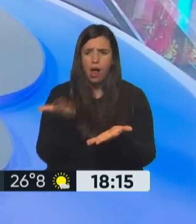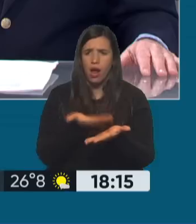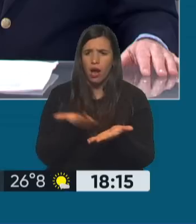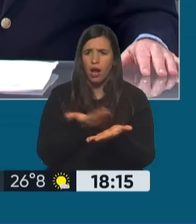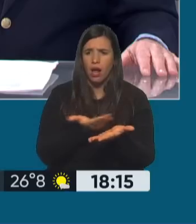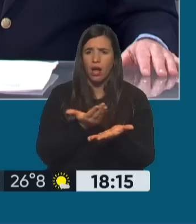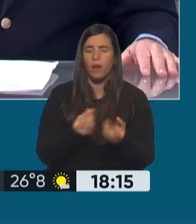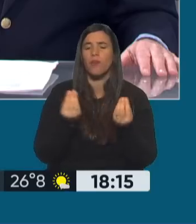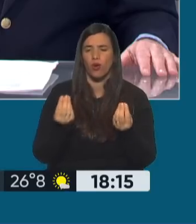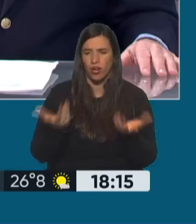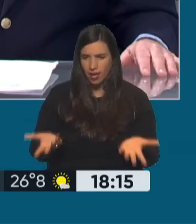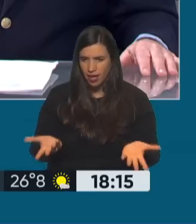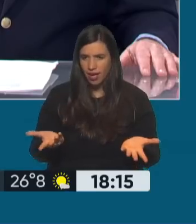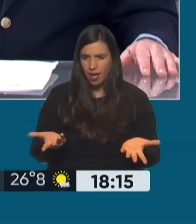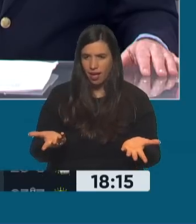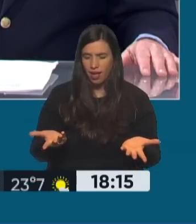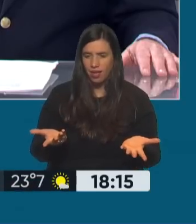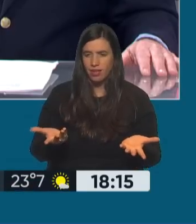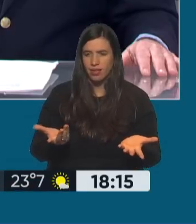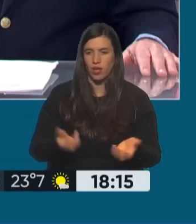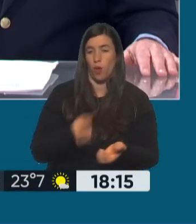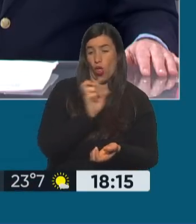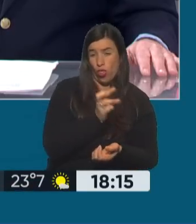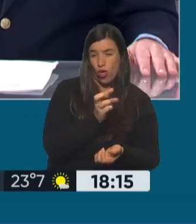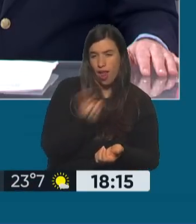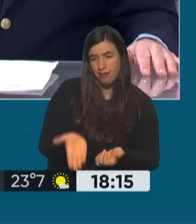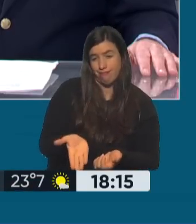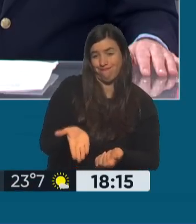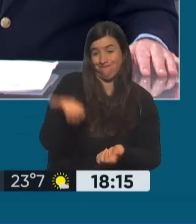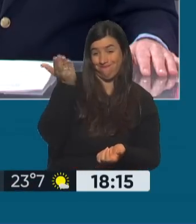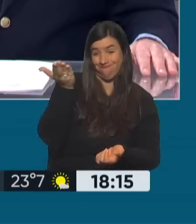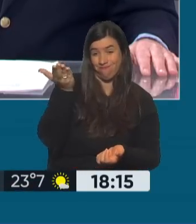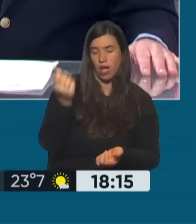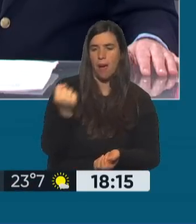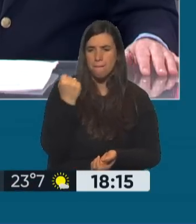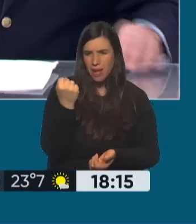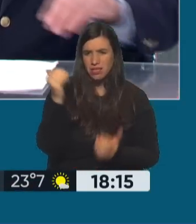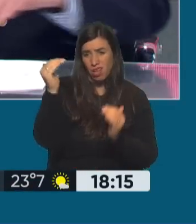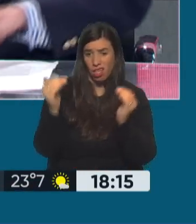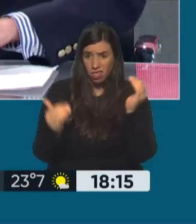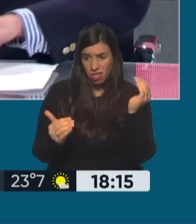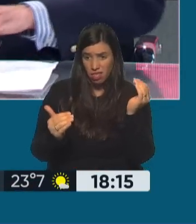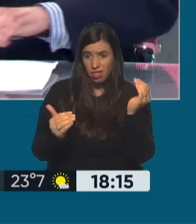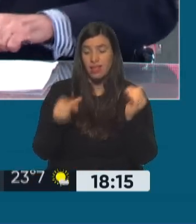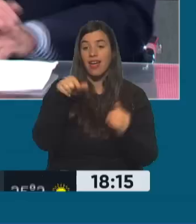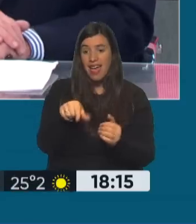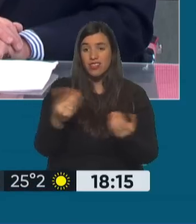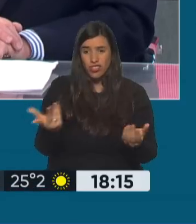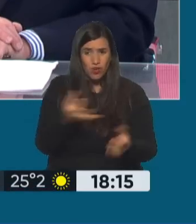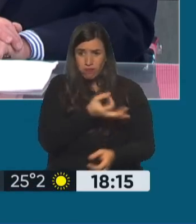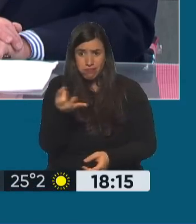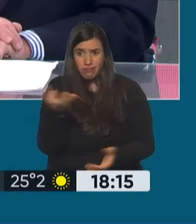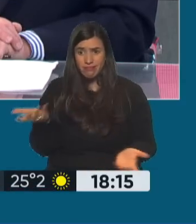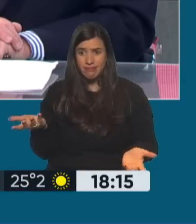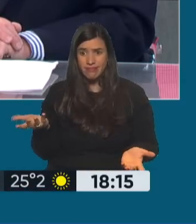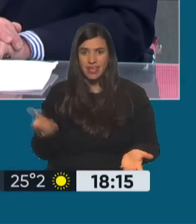es aumentar el valor de una divisa, el dólar, en términos de pesos. Tal Es decir, cual. es la desvalorización de la moneda. ¿Y qué